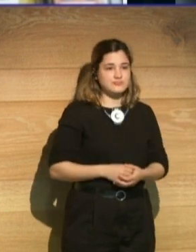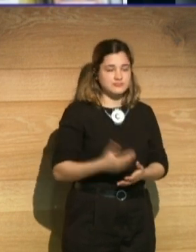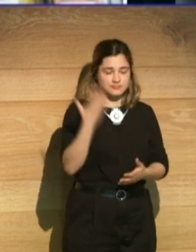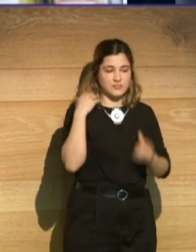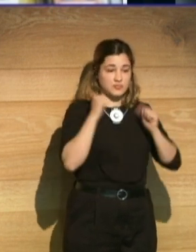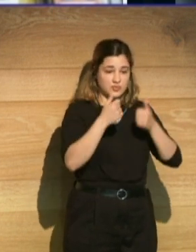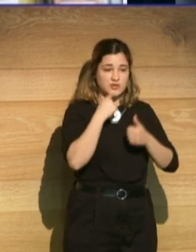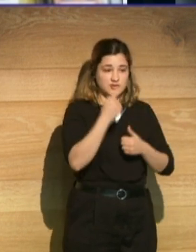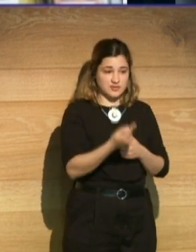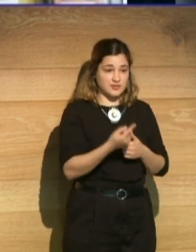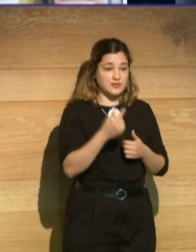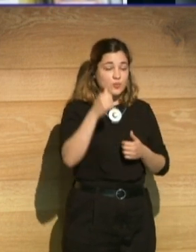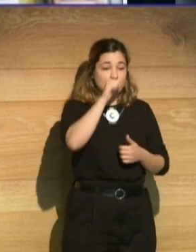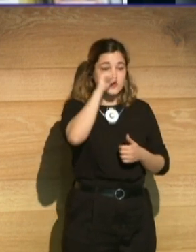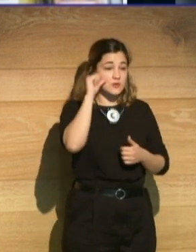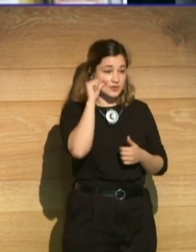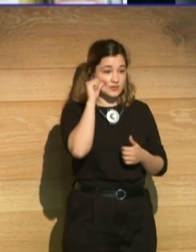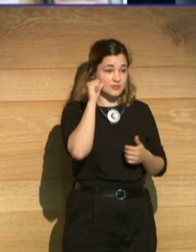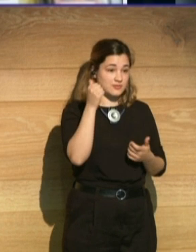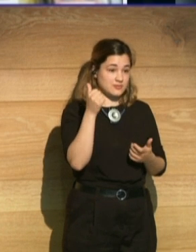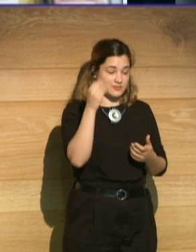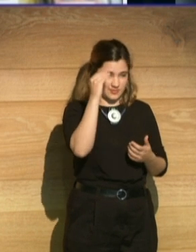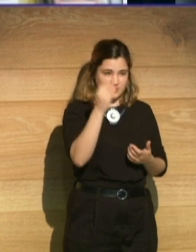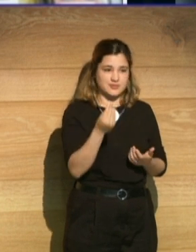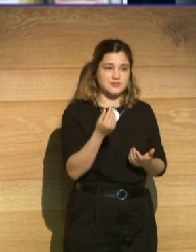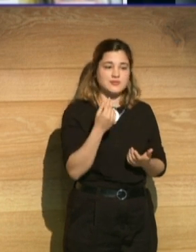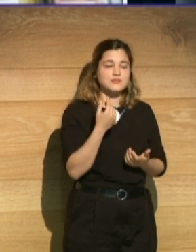la genialidad de Mussolini es no decir,